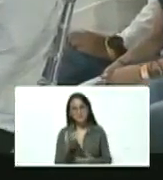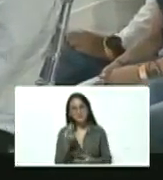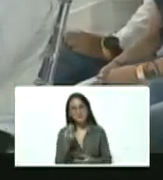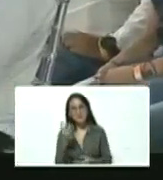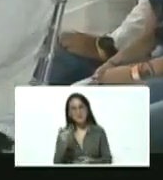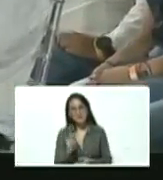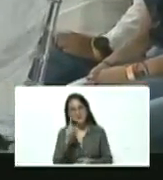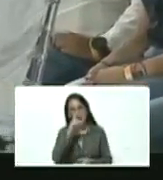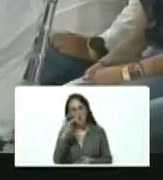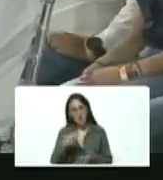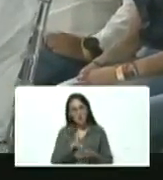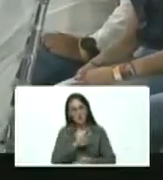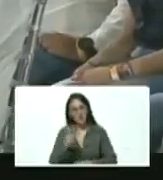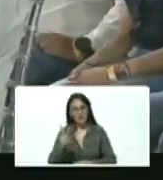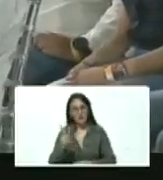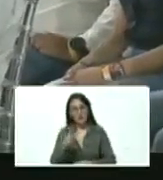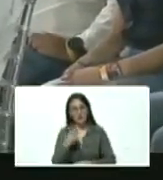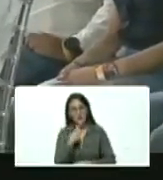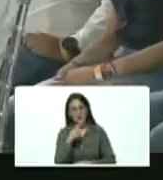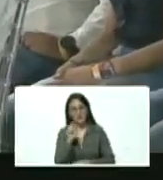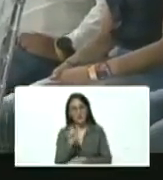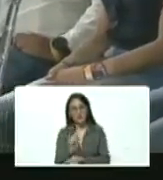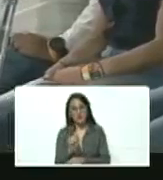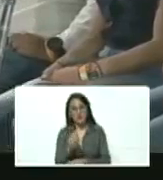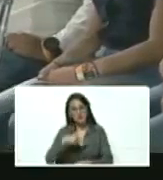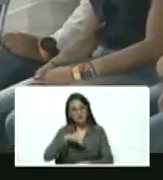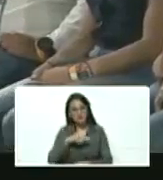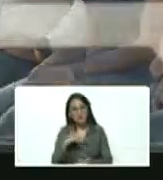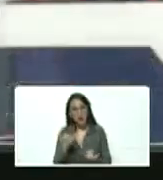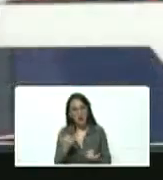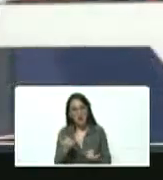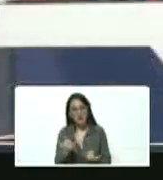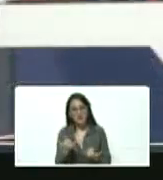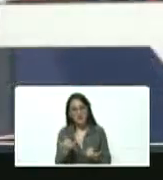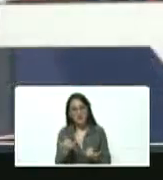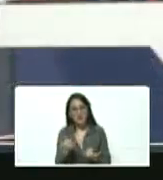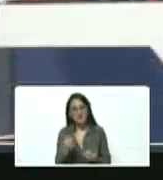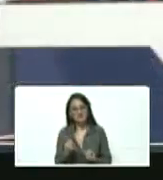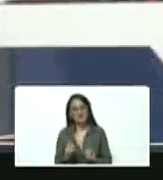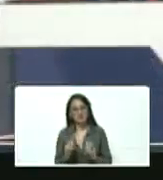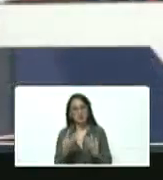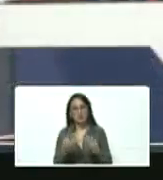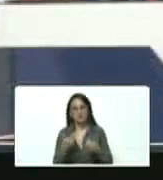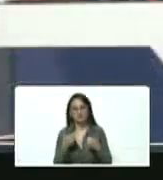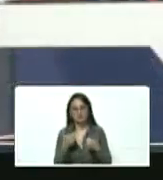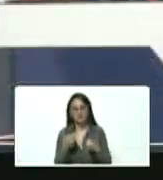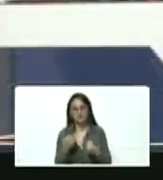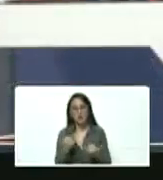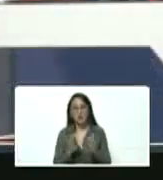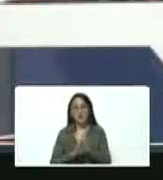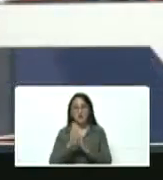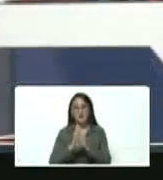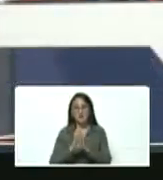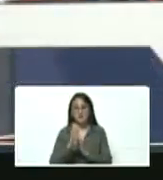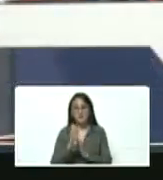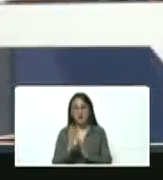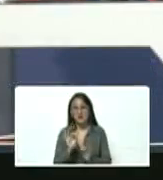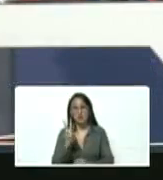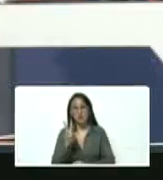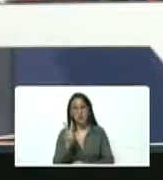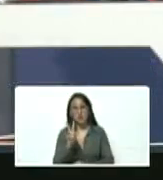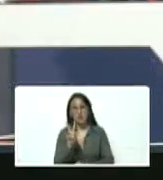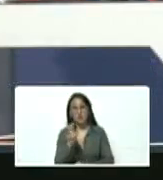del 2022, usted lo ha dicho al país, vamos a tener extraordinarios números. Vamos a tener un crecimiento de dos